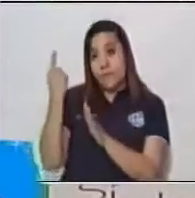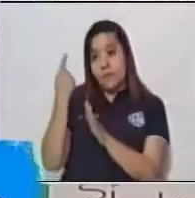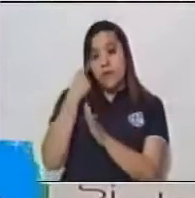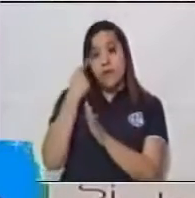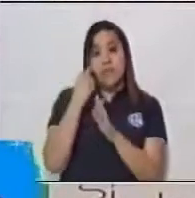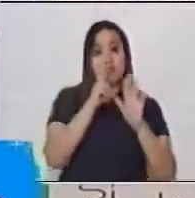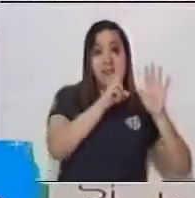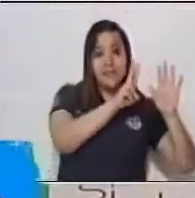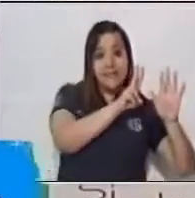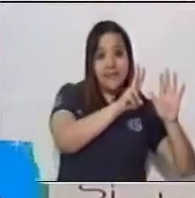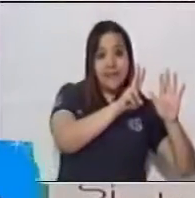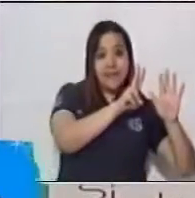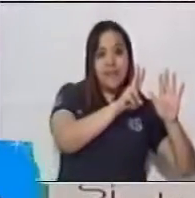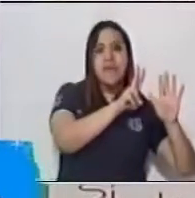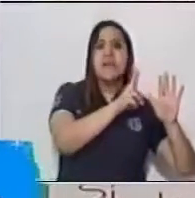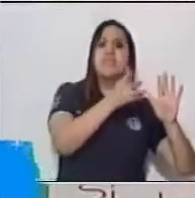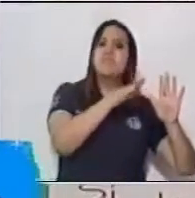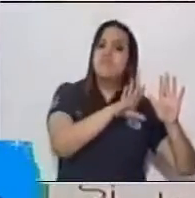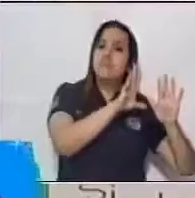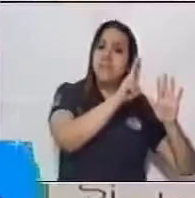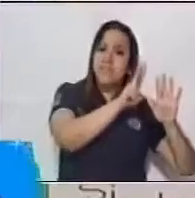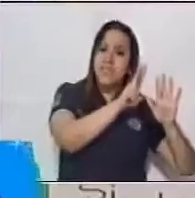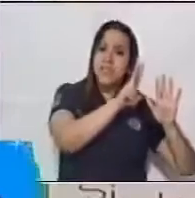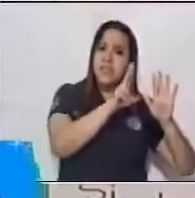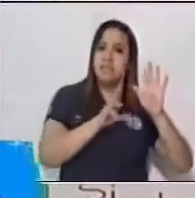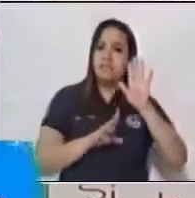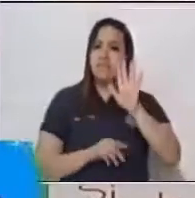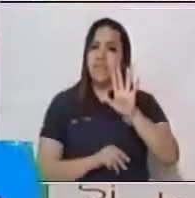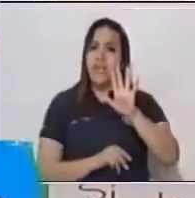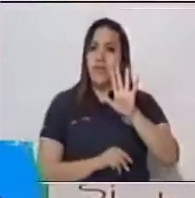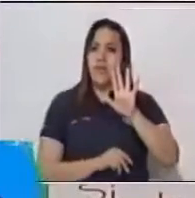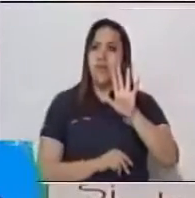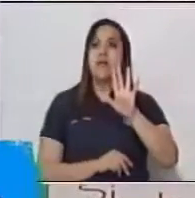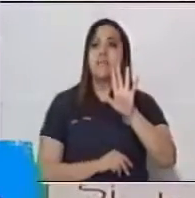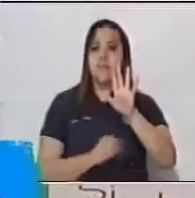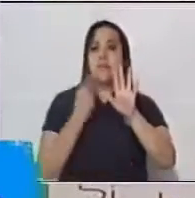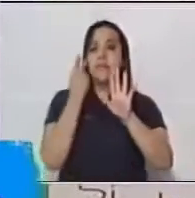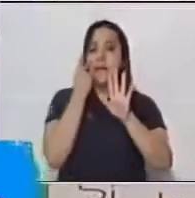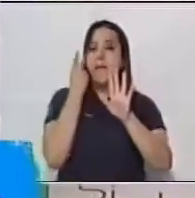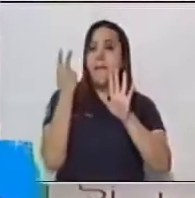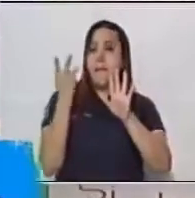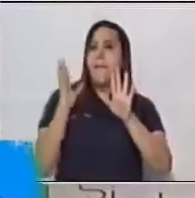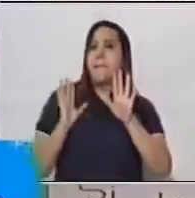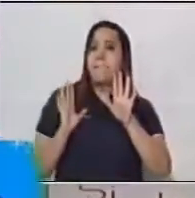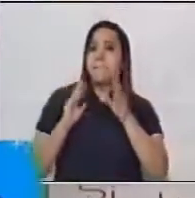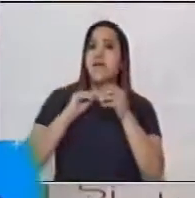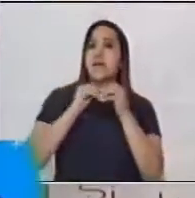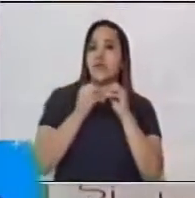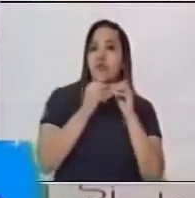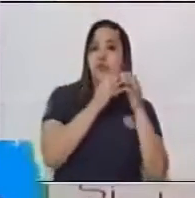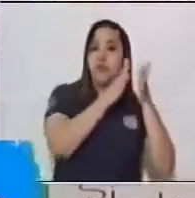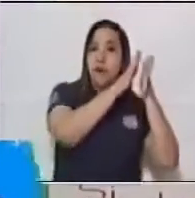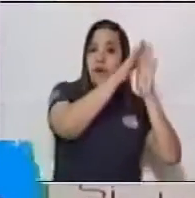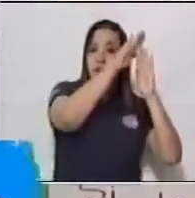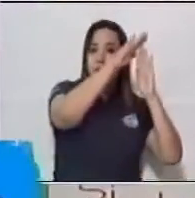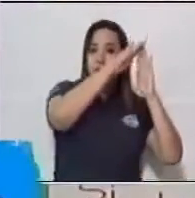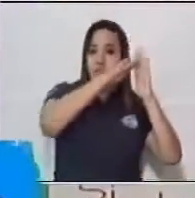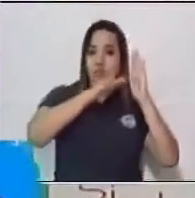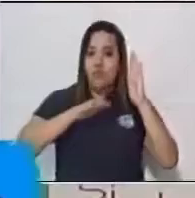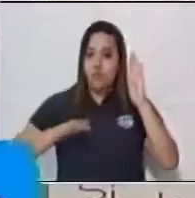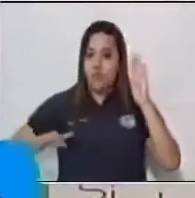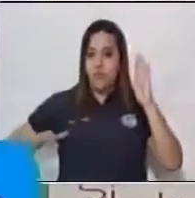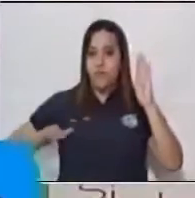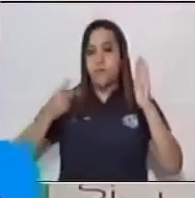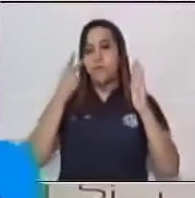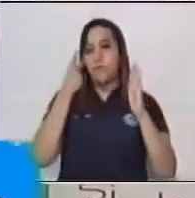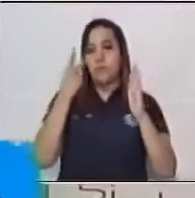7 y el segundo es 5. Entonces vemos que los números van disminuyendo.